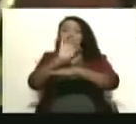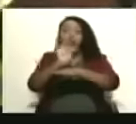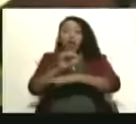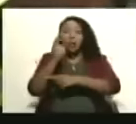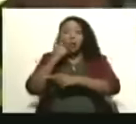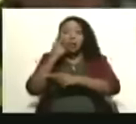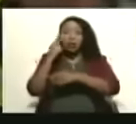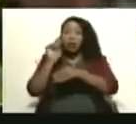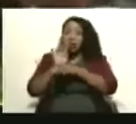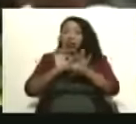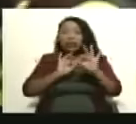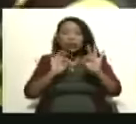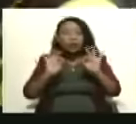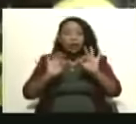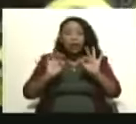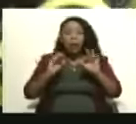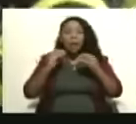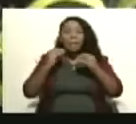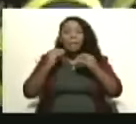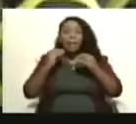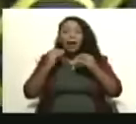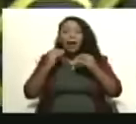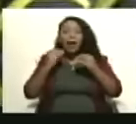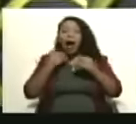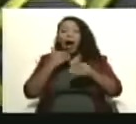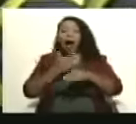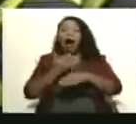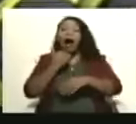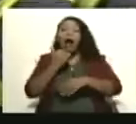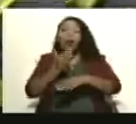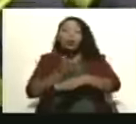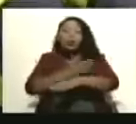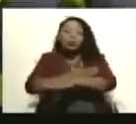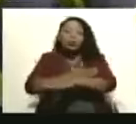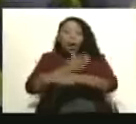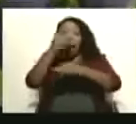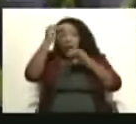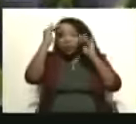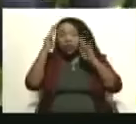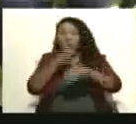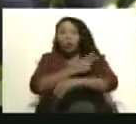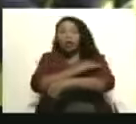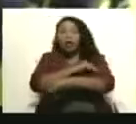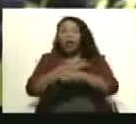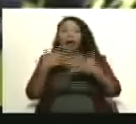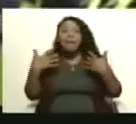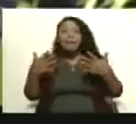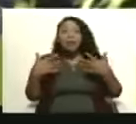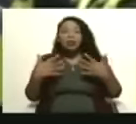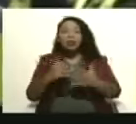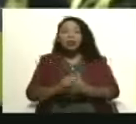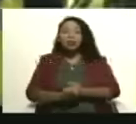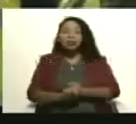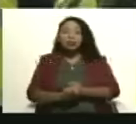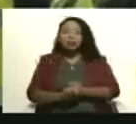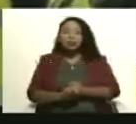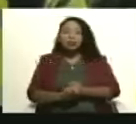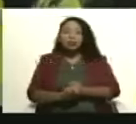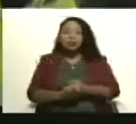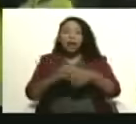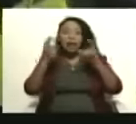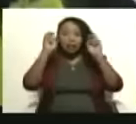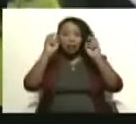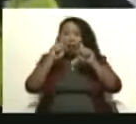para la garantía de la atención prehospitalaria, la atención hospitalaria y la atención de emergencia. Bueno, de carácter